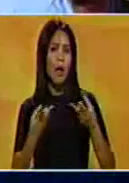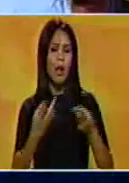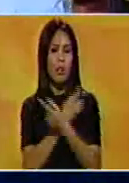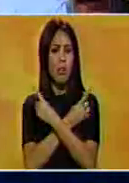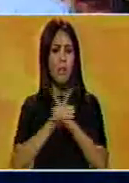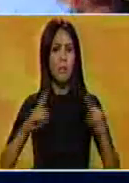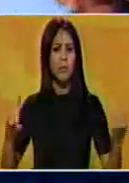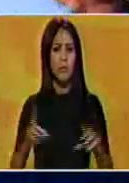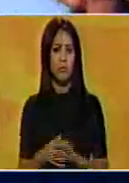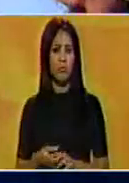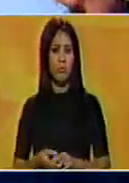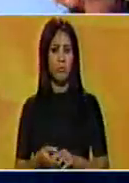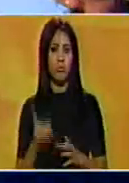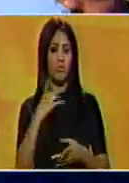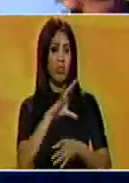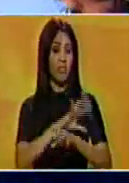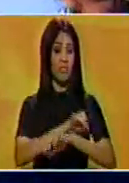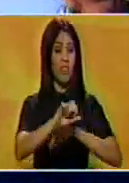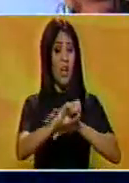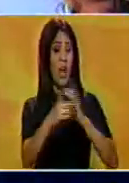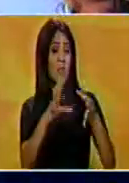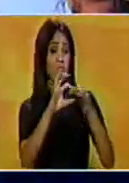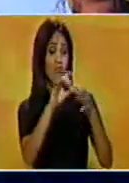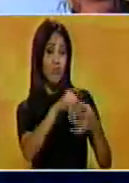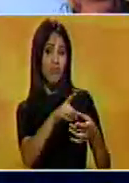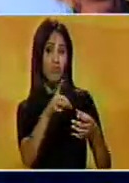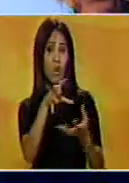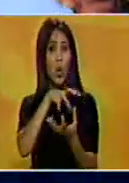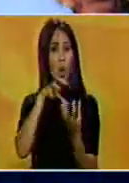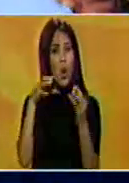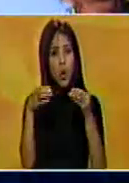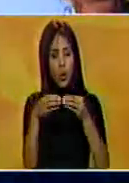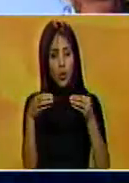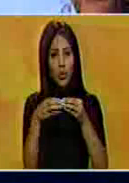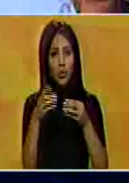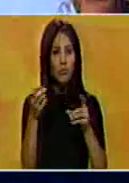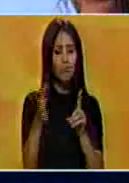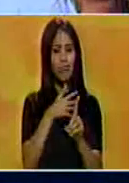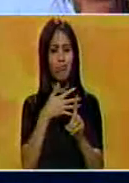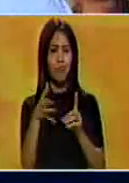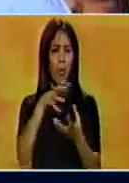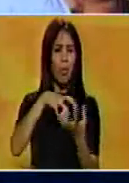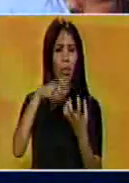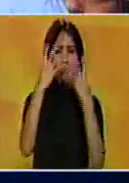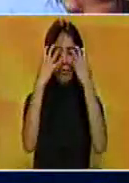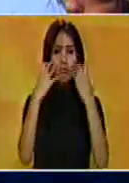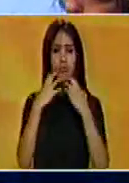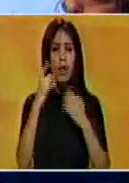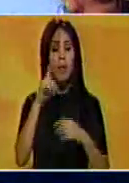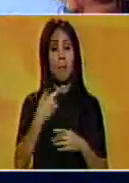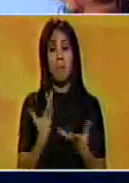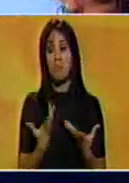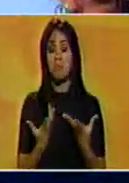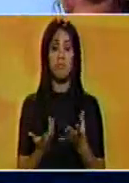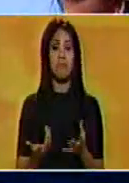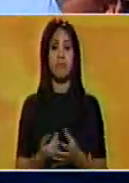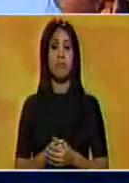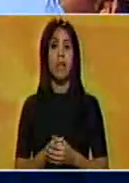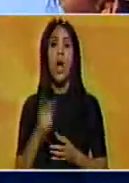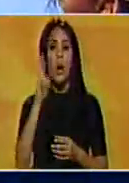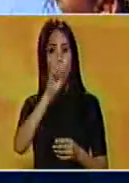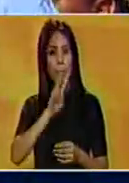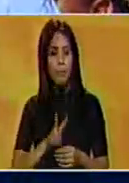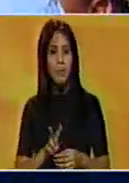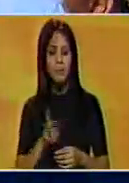presos de sus propios grupos violentos, de sus propios grupos terroristas, en los cuales la mayoría de los venezolanos y las venezolanas, más allá de